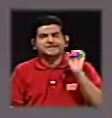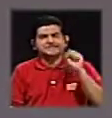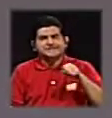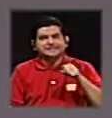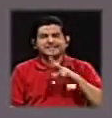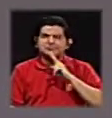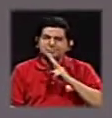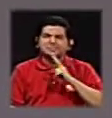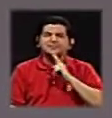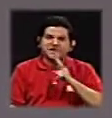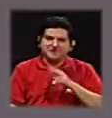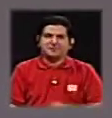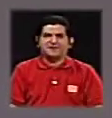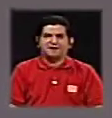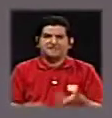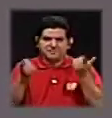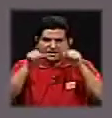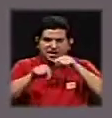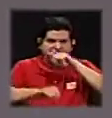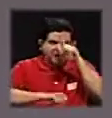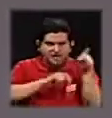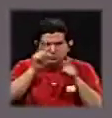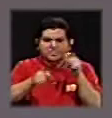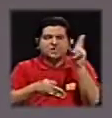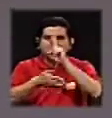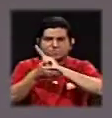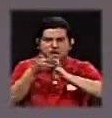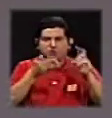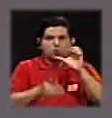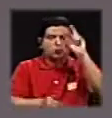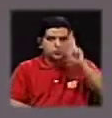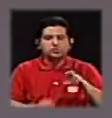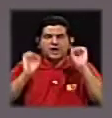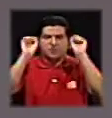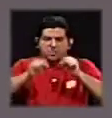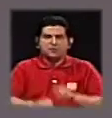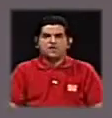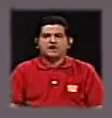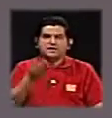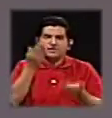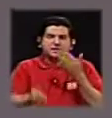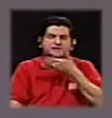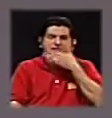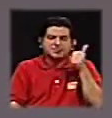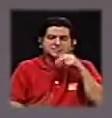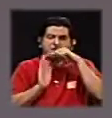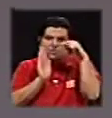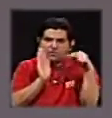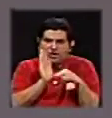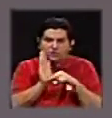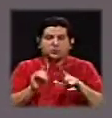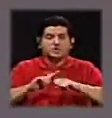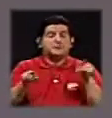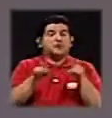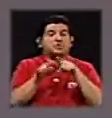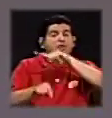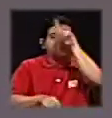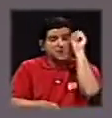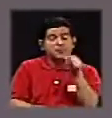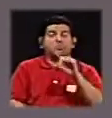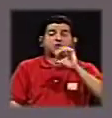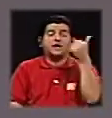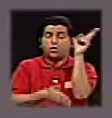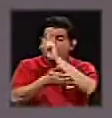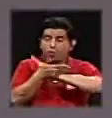es cierto que el hecho de que consultemos por la Universidad de Costa Rica puede mejorar esas notas, pero también cuando se pregunta por